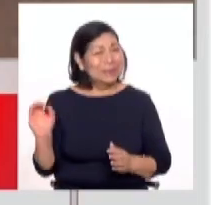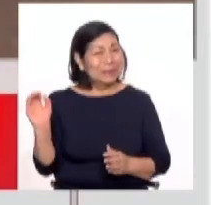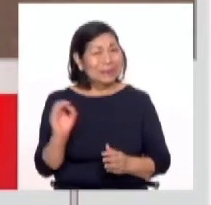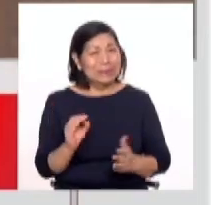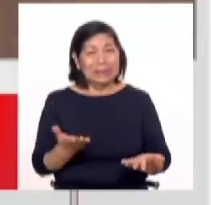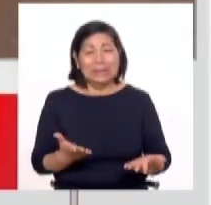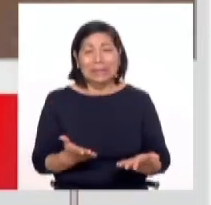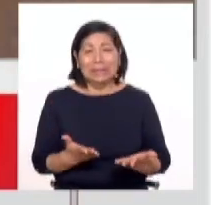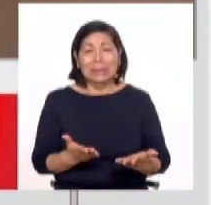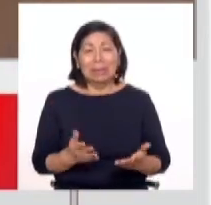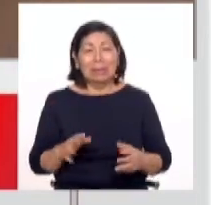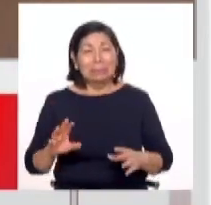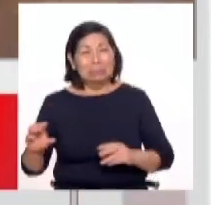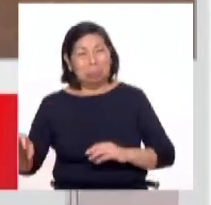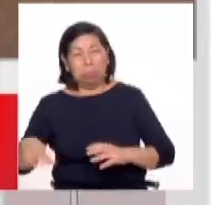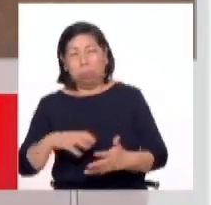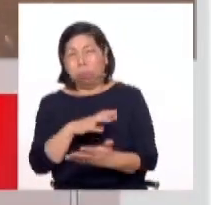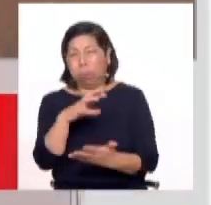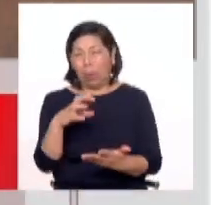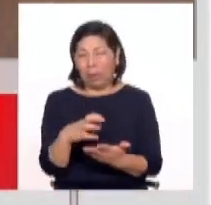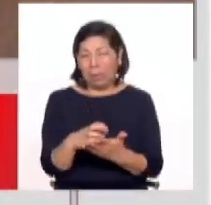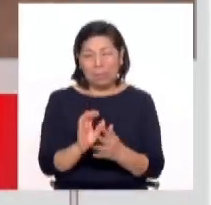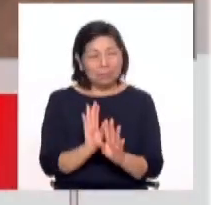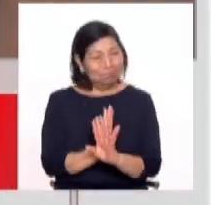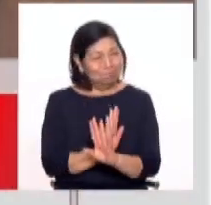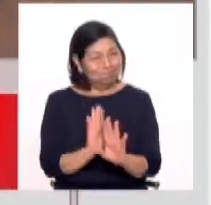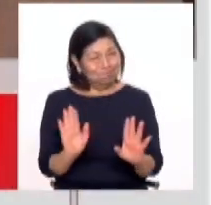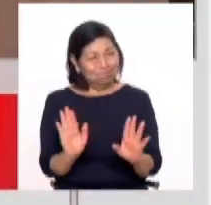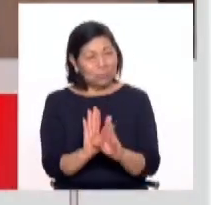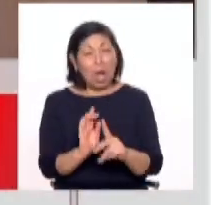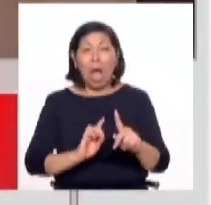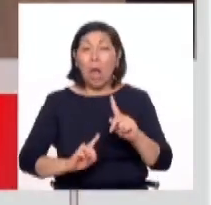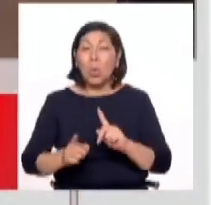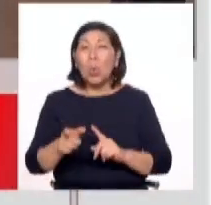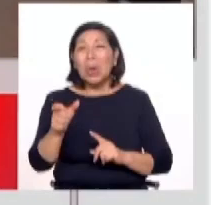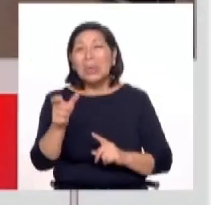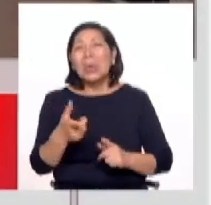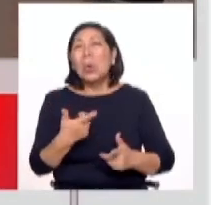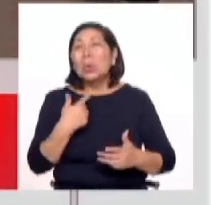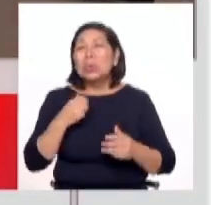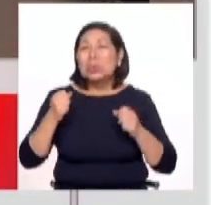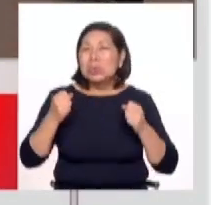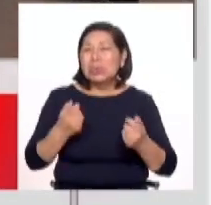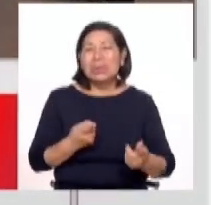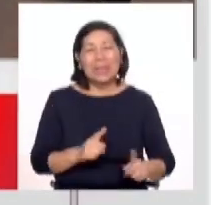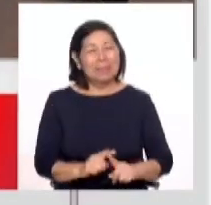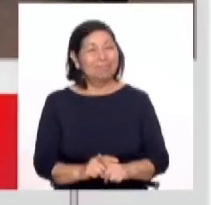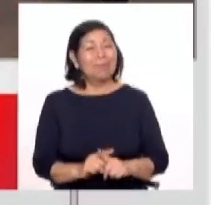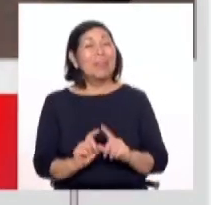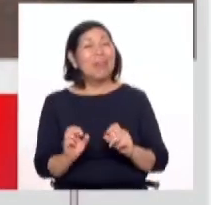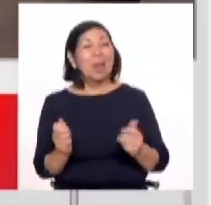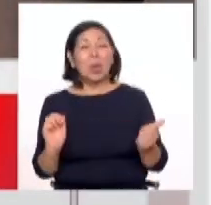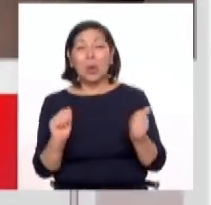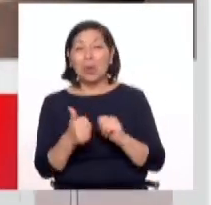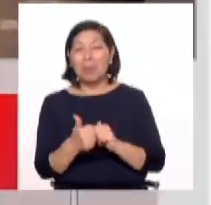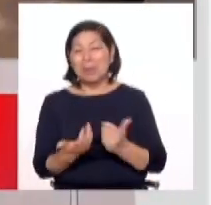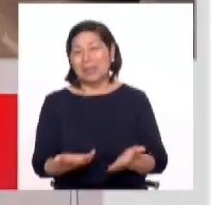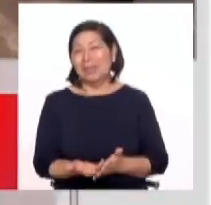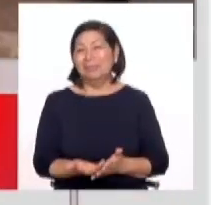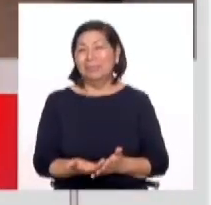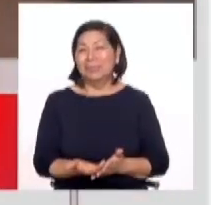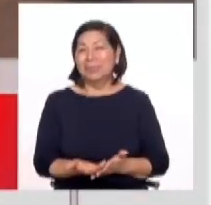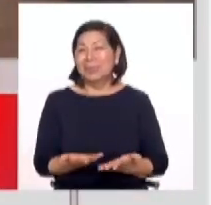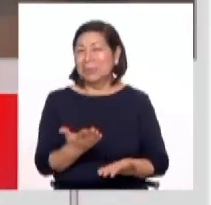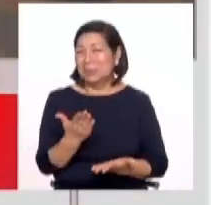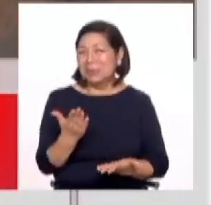ningún tipo de desbande, de desorden, de caos por parte de algunos hinchas que de una u otra forma quieren convertir la fiesta